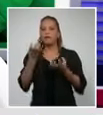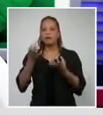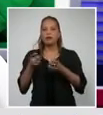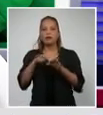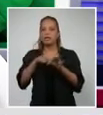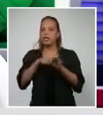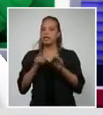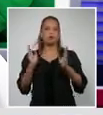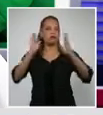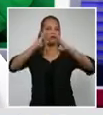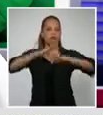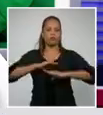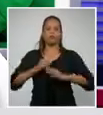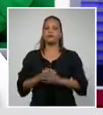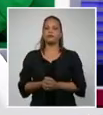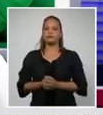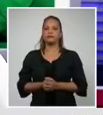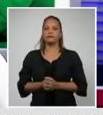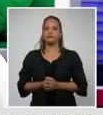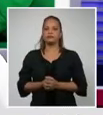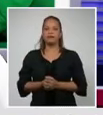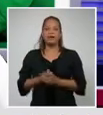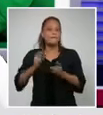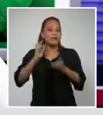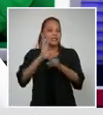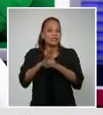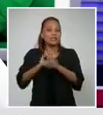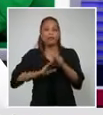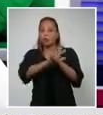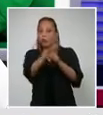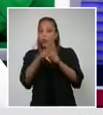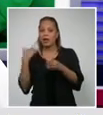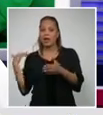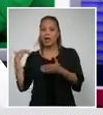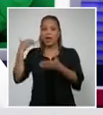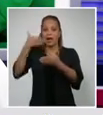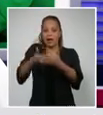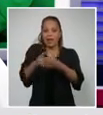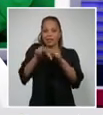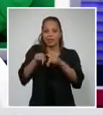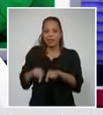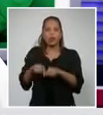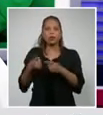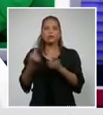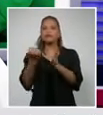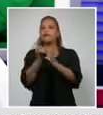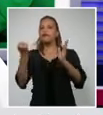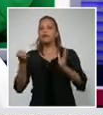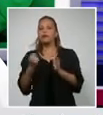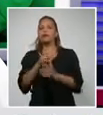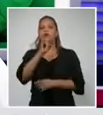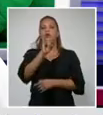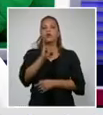Juventud. Y ya desde el inicio de la pandemia hasta ahora se han diagnosticado